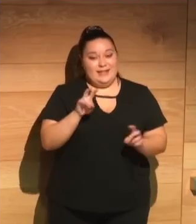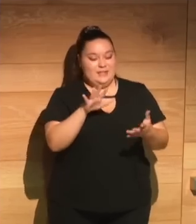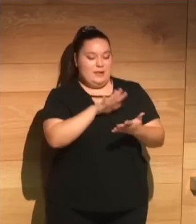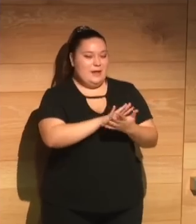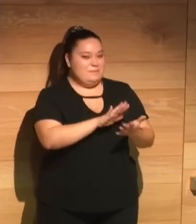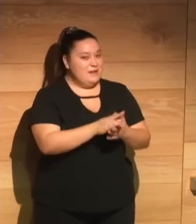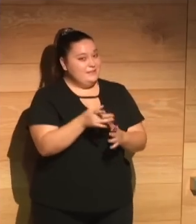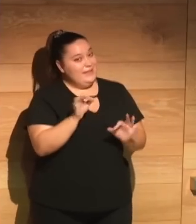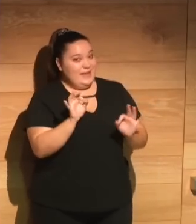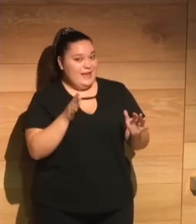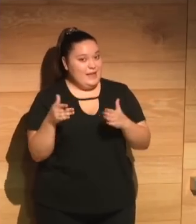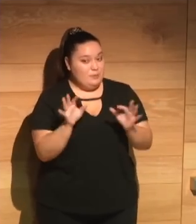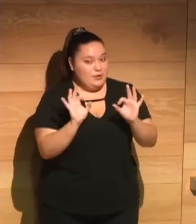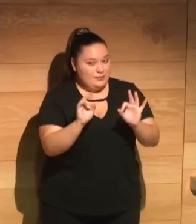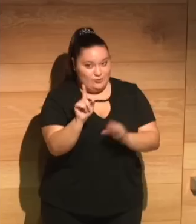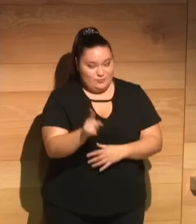iba por ahí, Arturo.